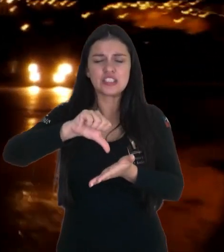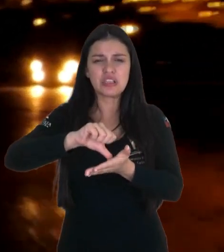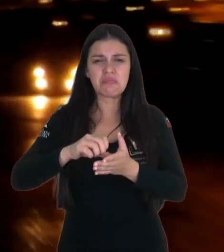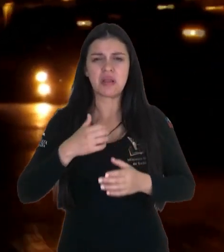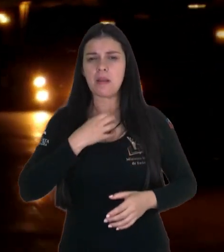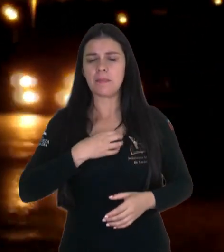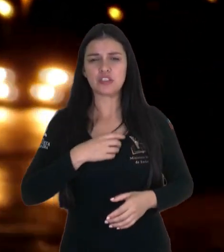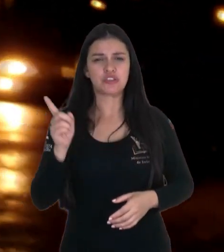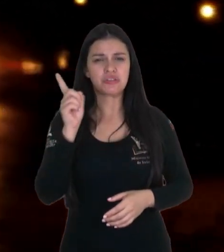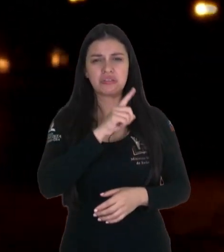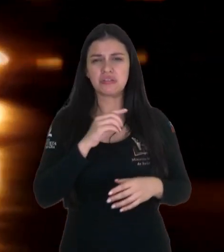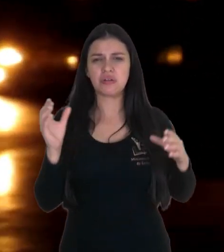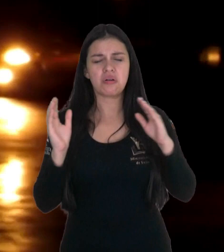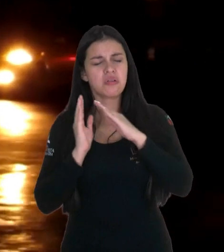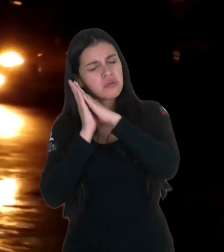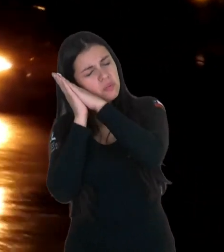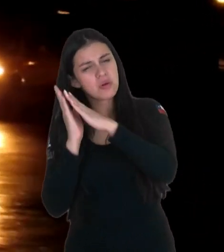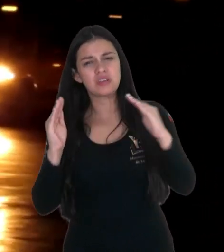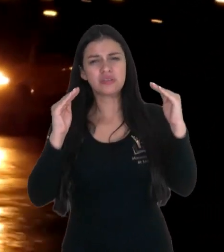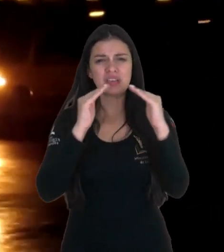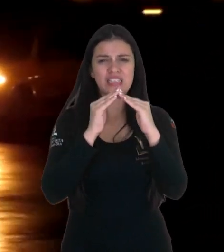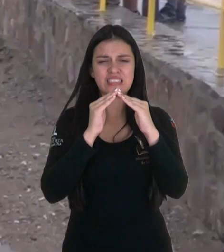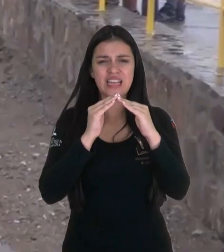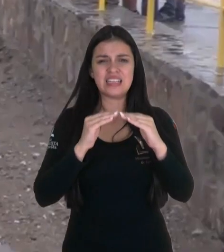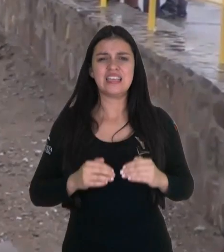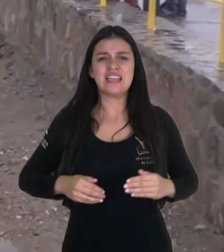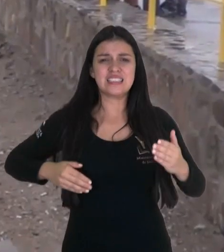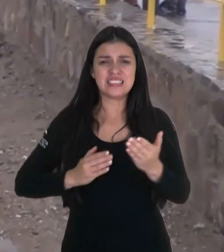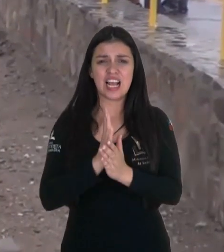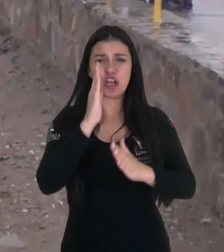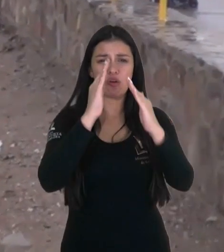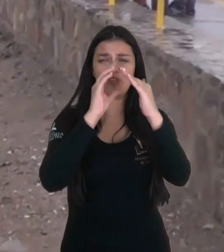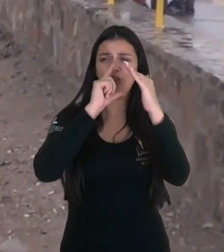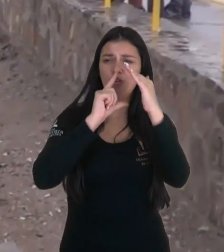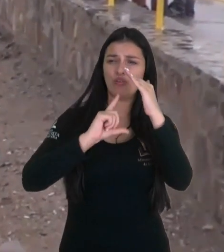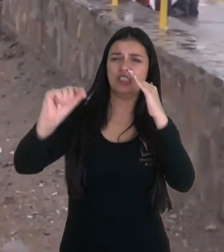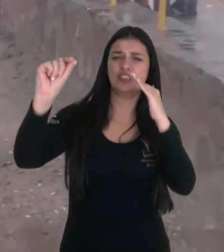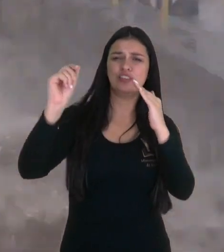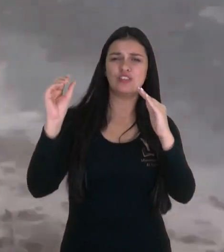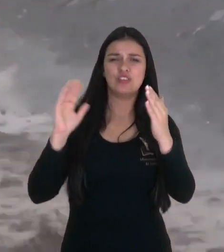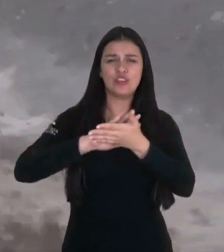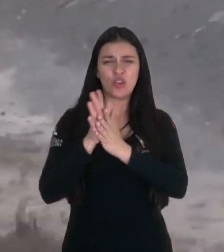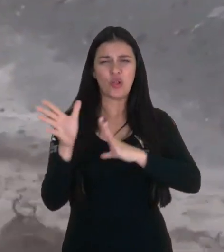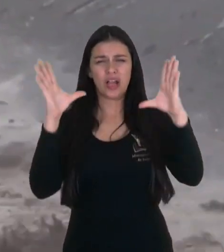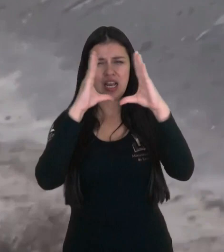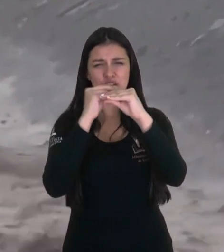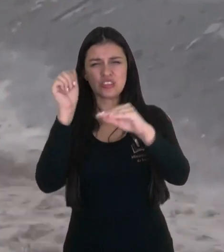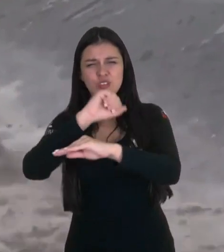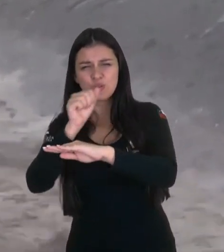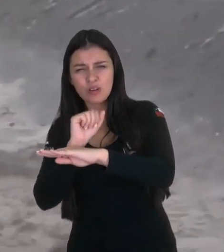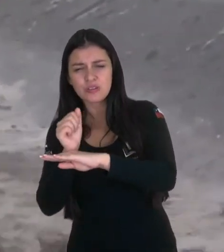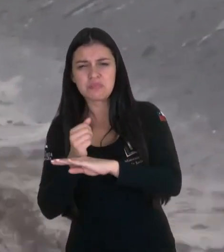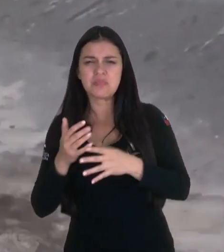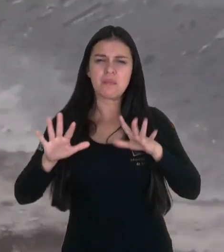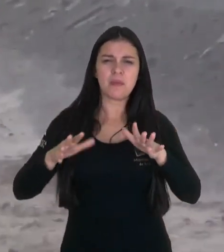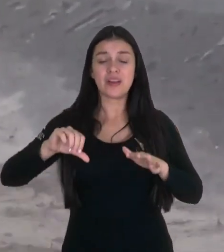casa y salió huyendo toda la noche en su auto. Cerca de las 6 de la mañana, una pequeña corriente de